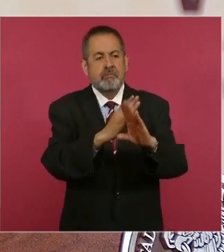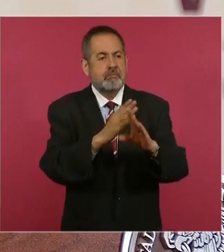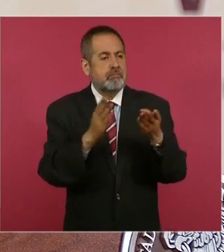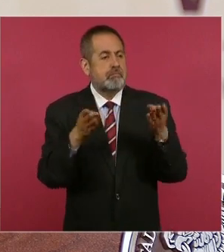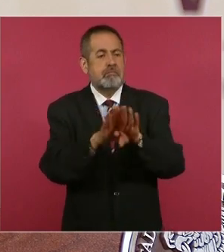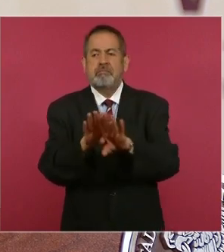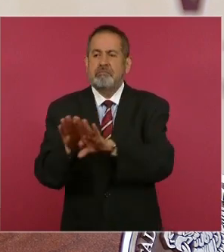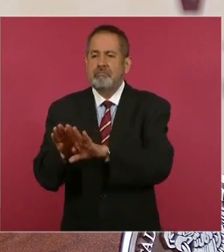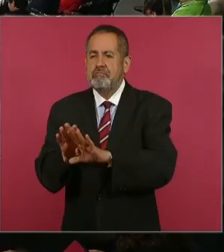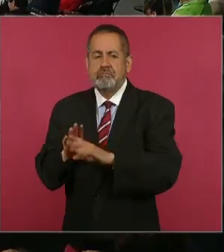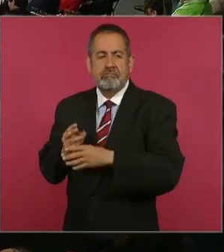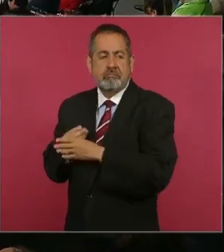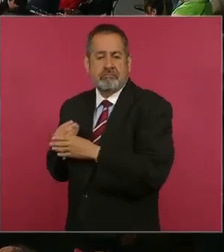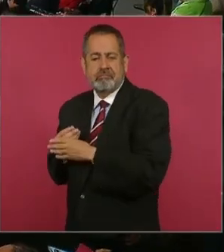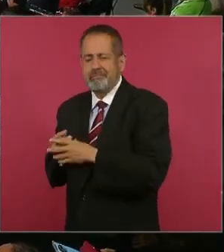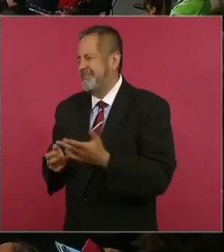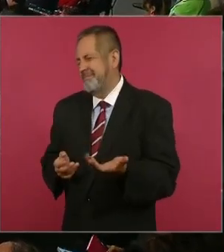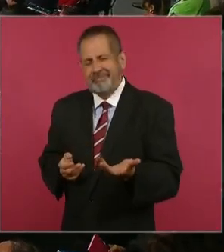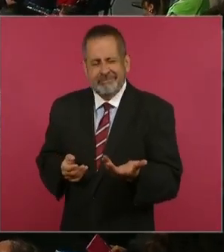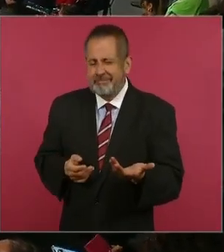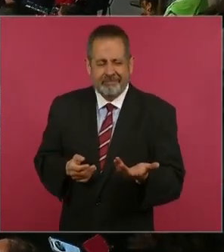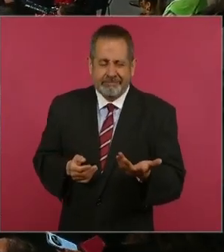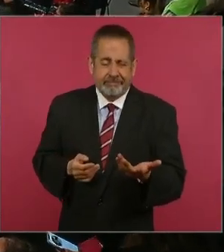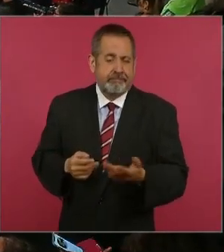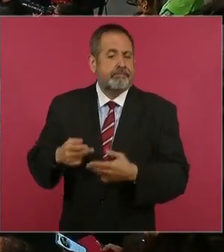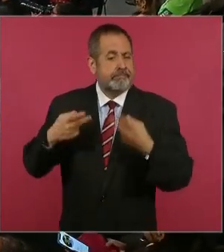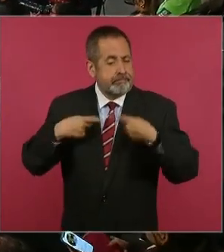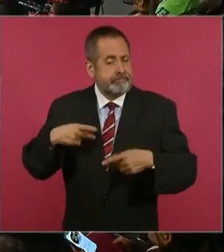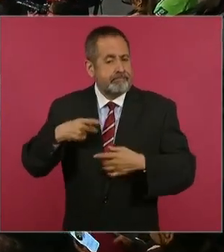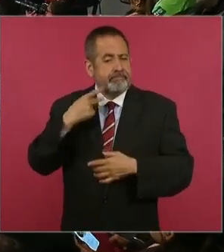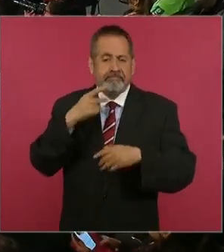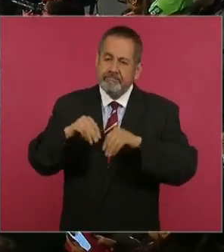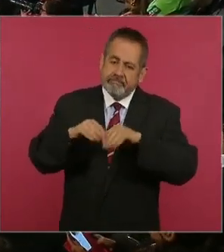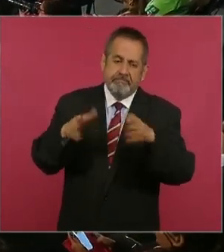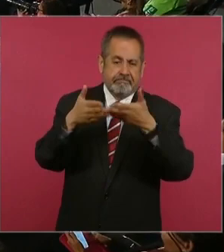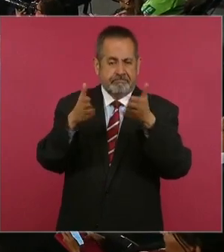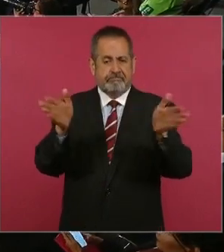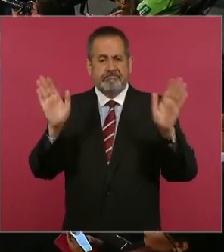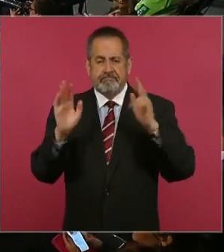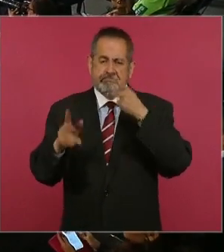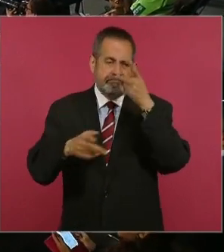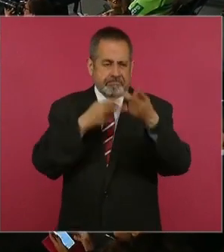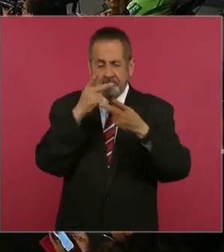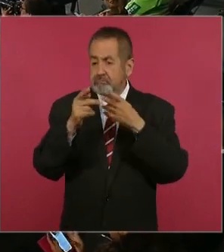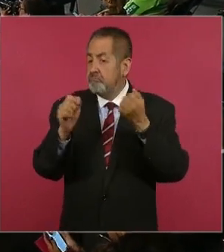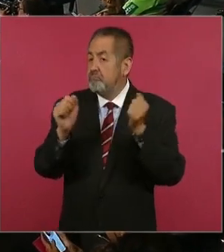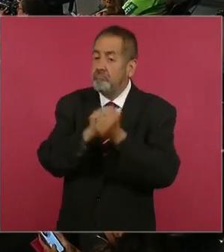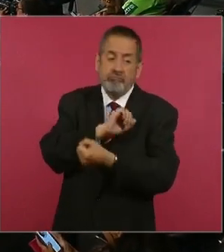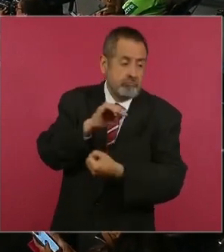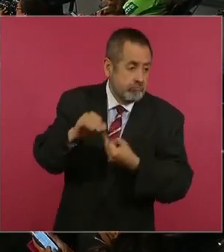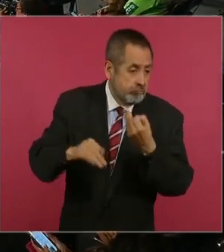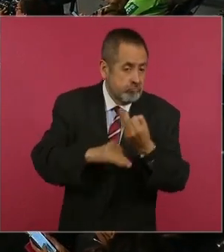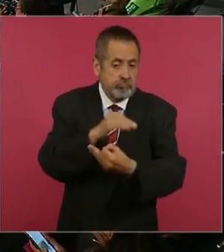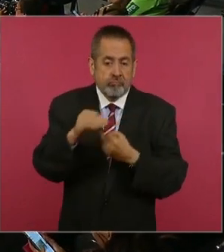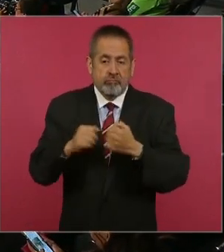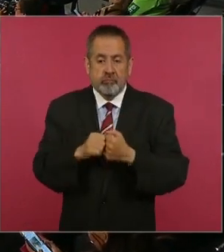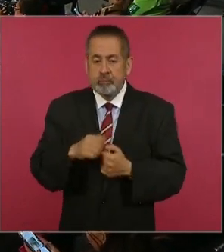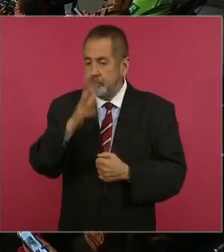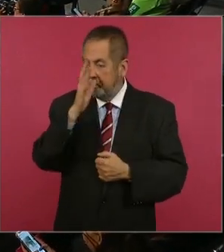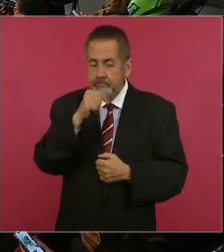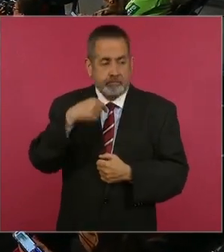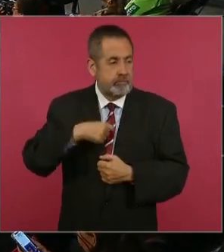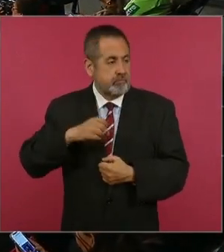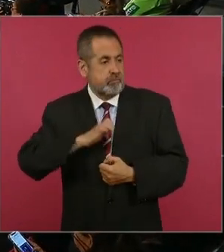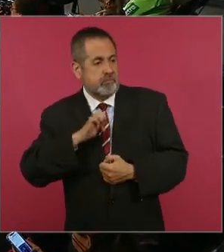estar dispuesto Pues a hablar con todos a no